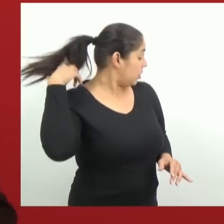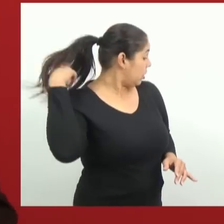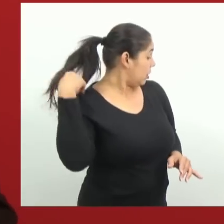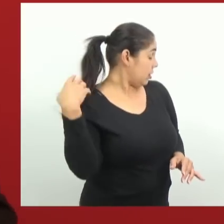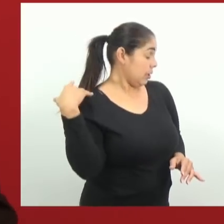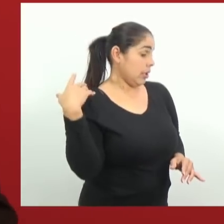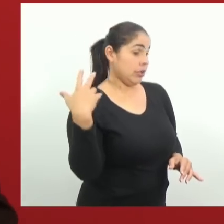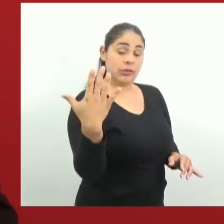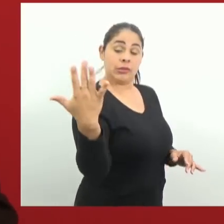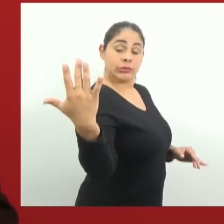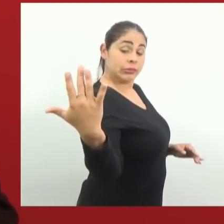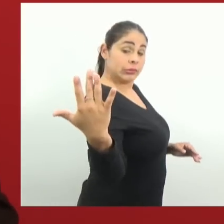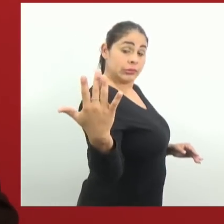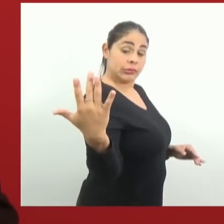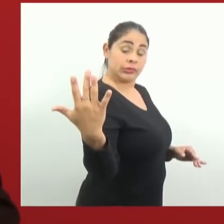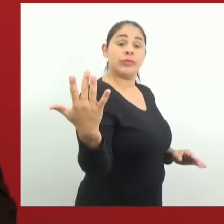simple vista.